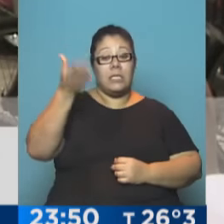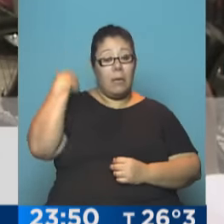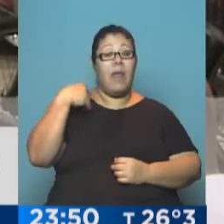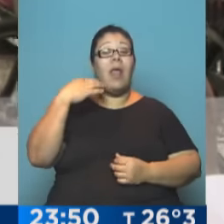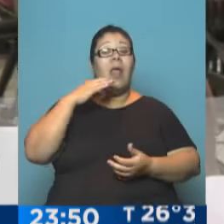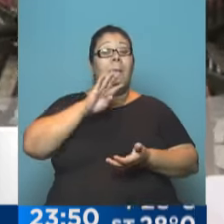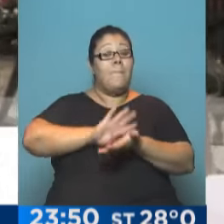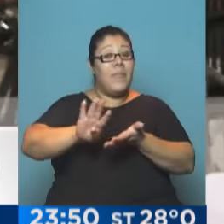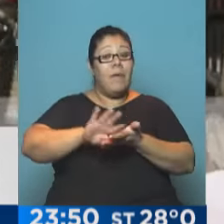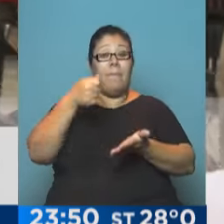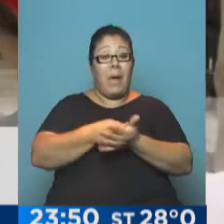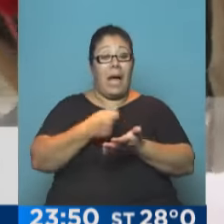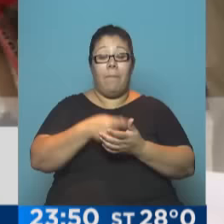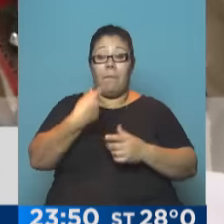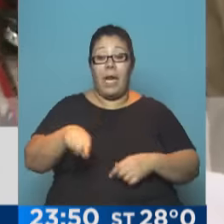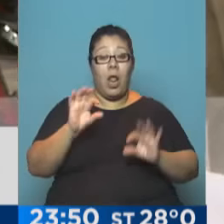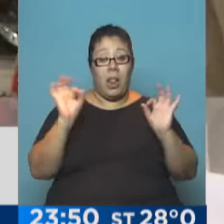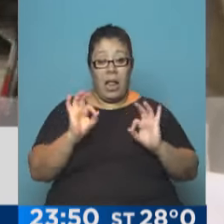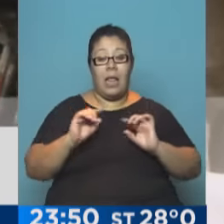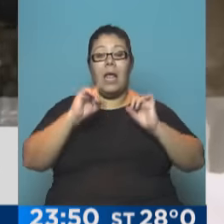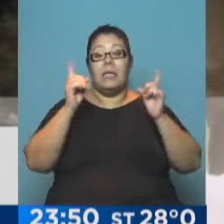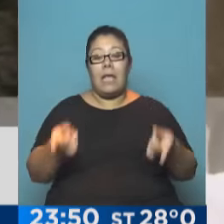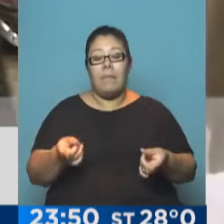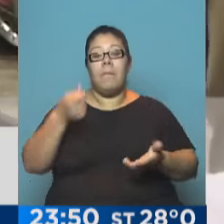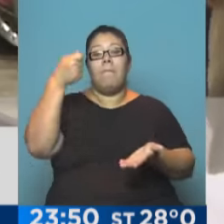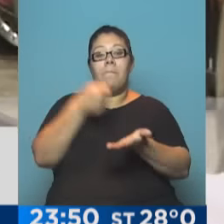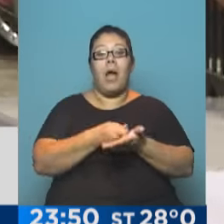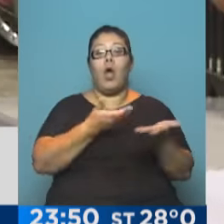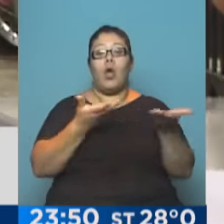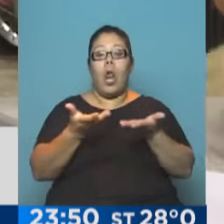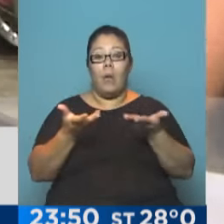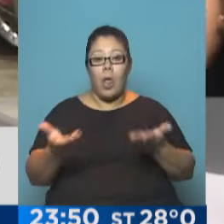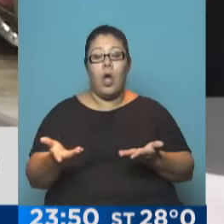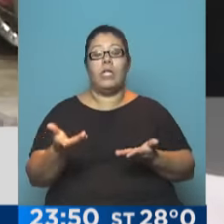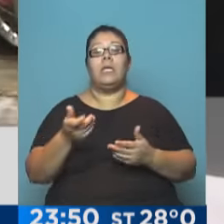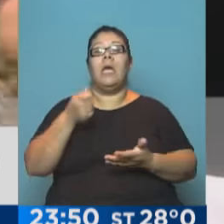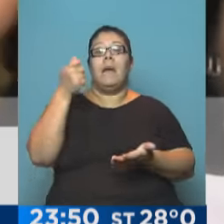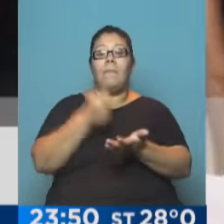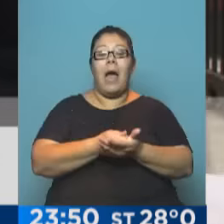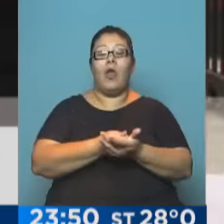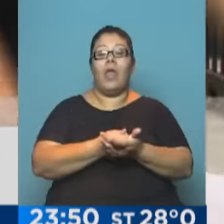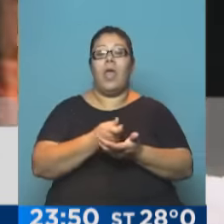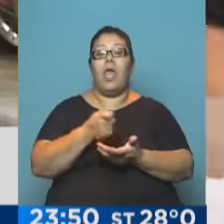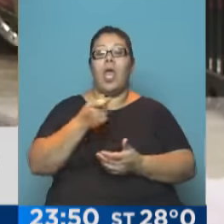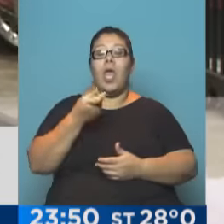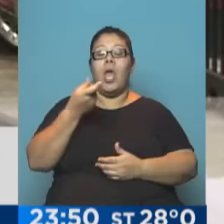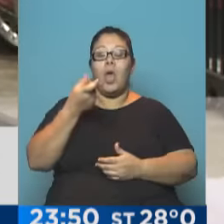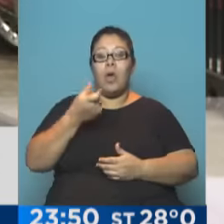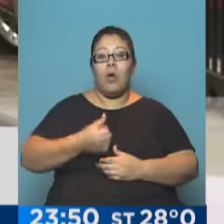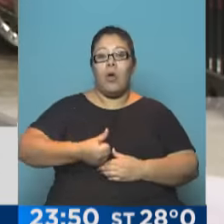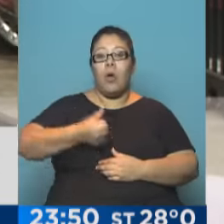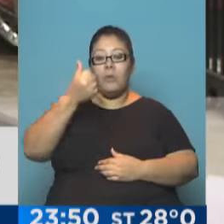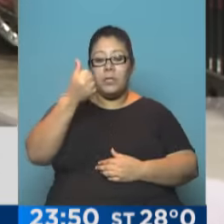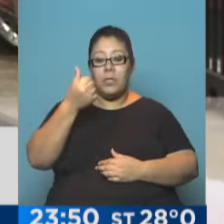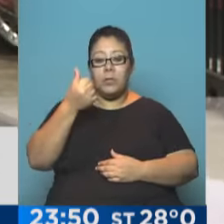tiempo la empresa adeuda pago de colaboradores, pago de comisiones a vendedores de muchos meses atrás a esta